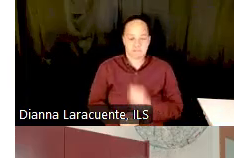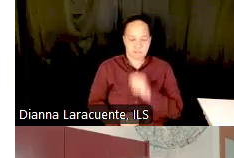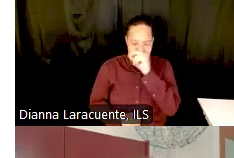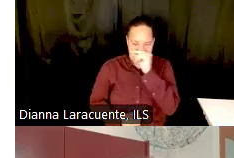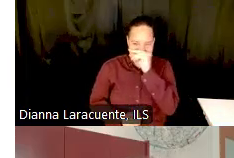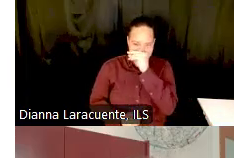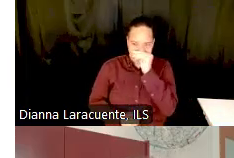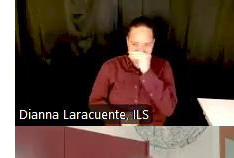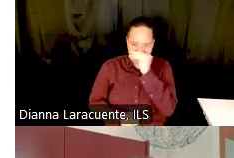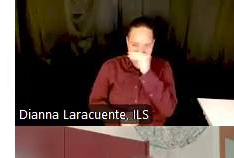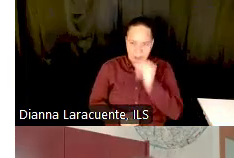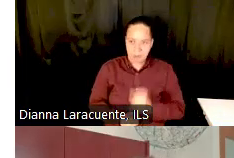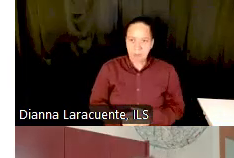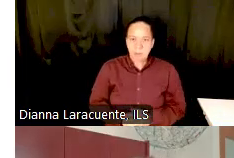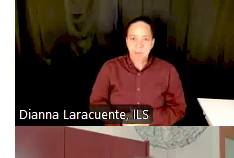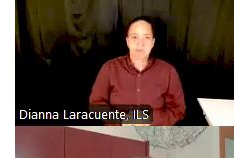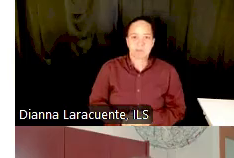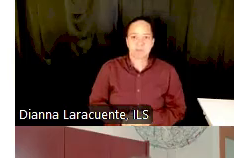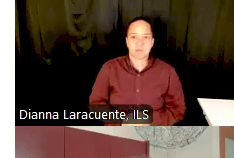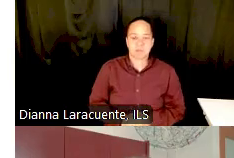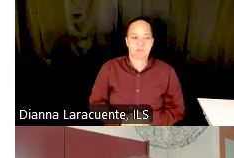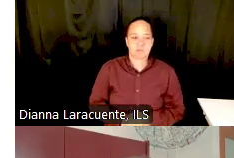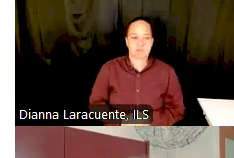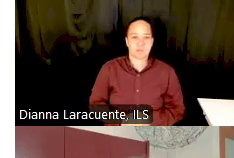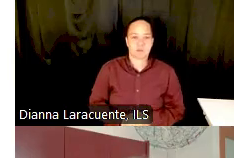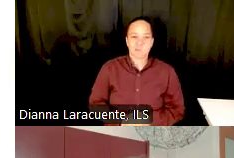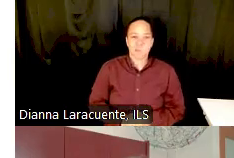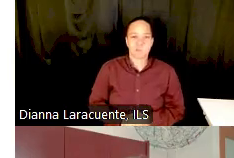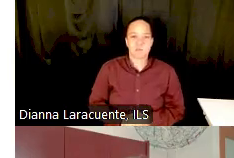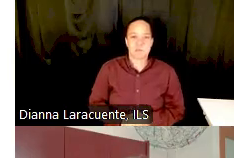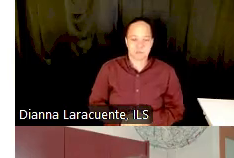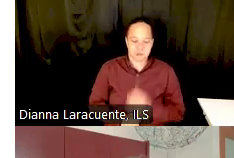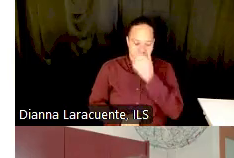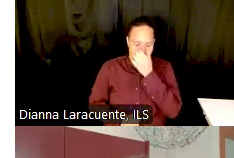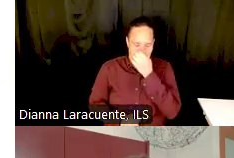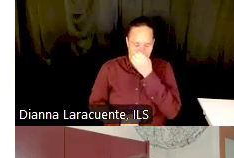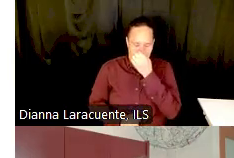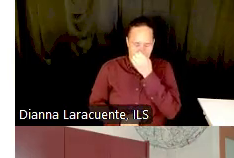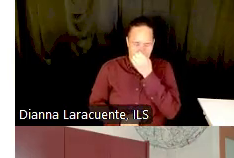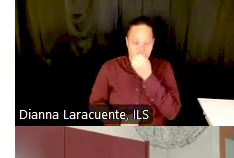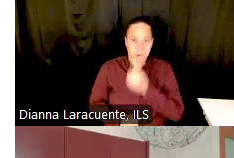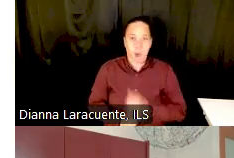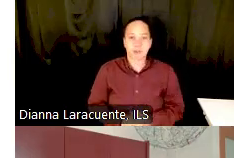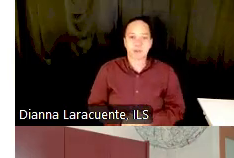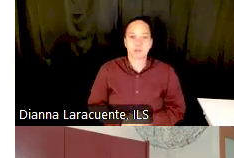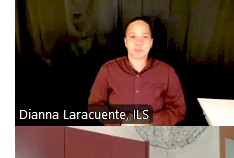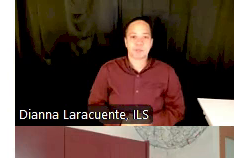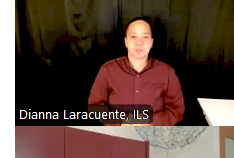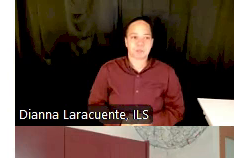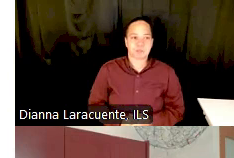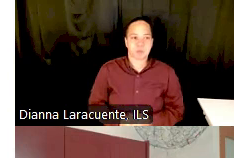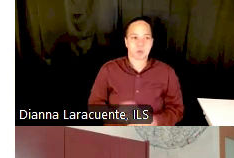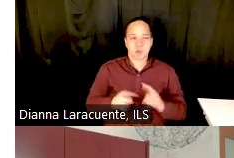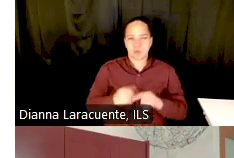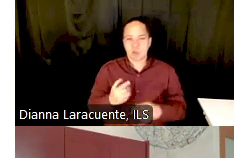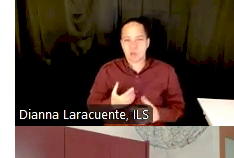Creo que esto quedó más o menos claro, así que vamos a pasar a la próxima diapositiva. Cuando estamos hablando, ¿verdad?, de esa irritabilidad,